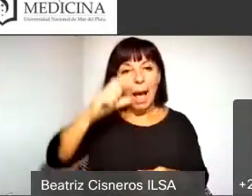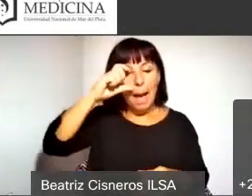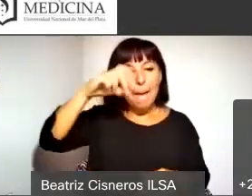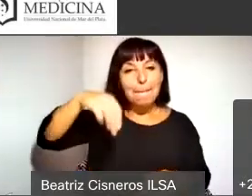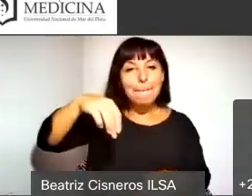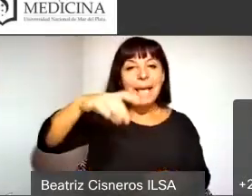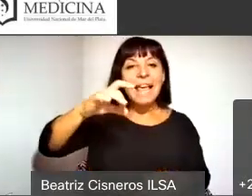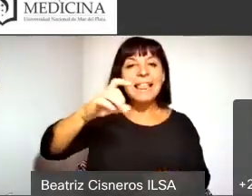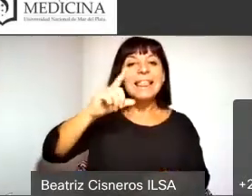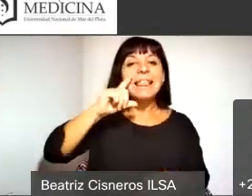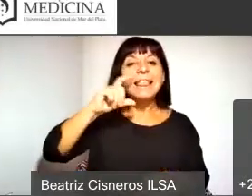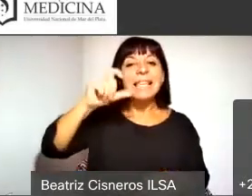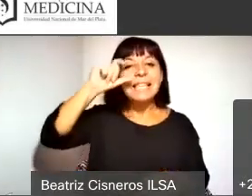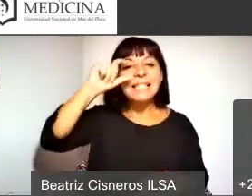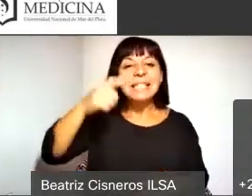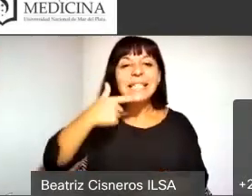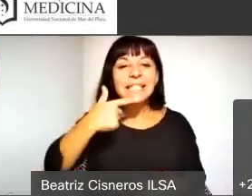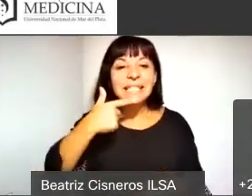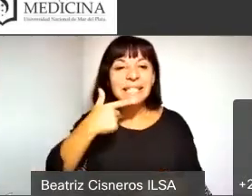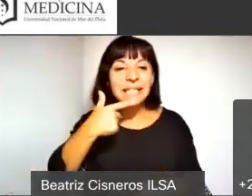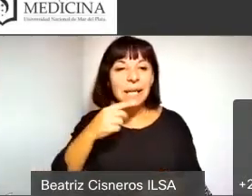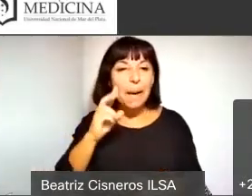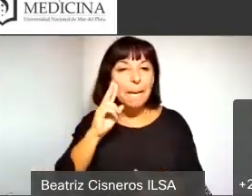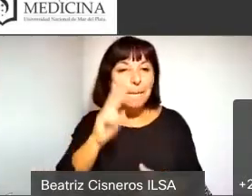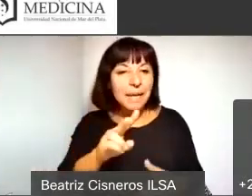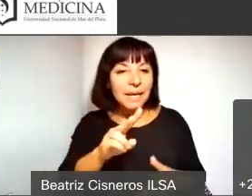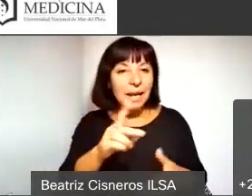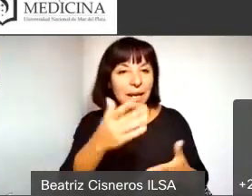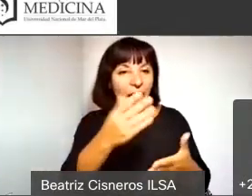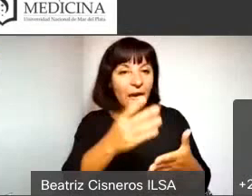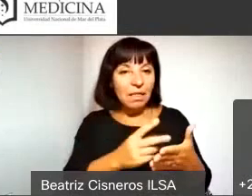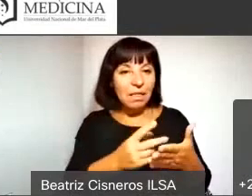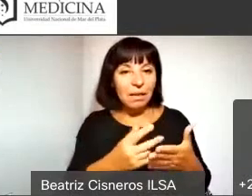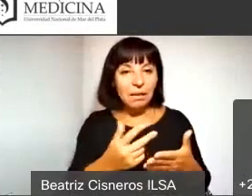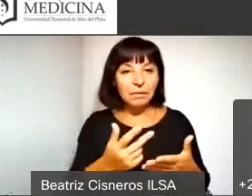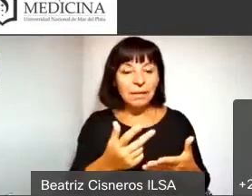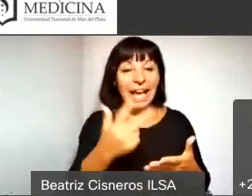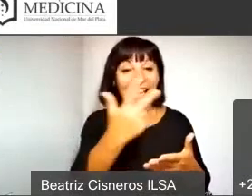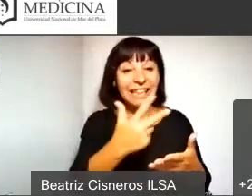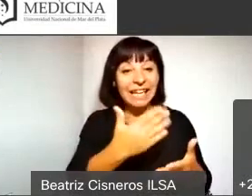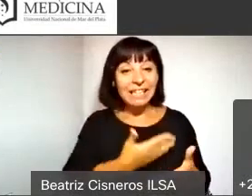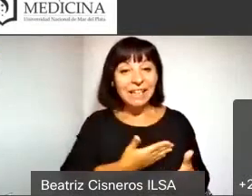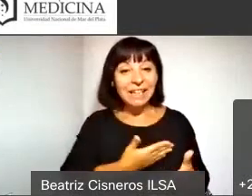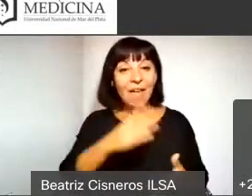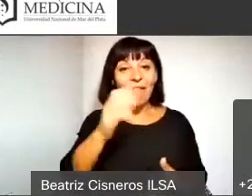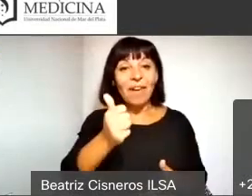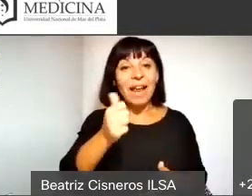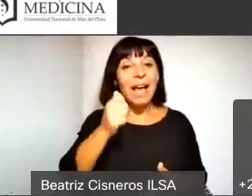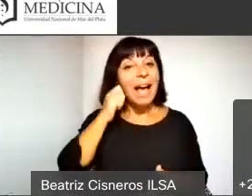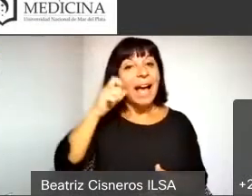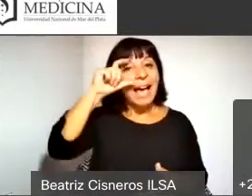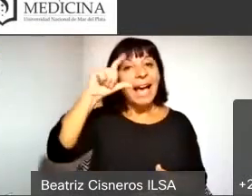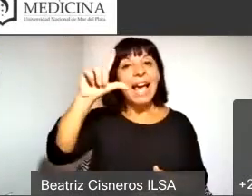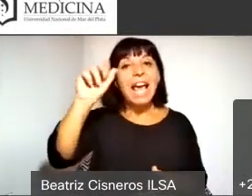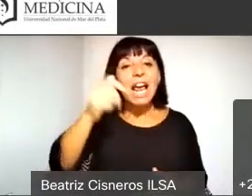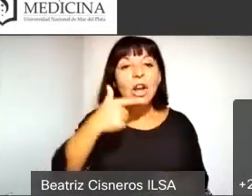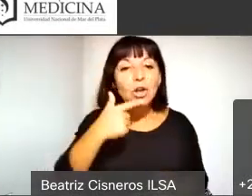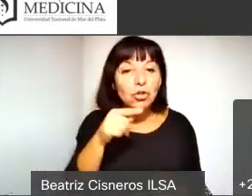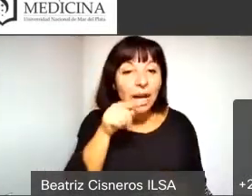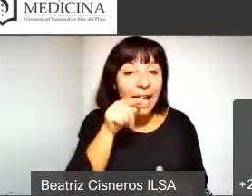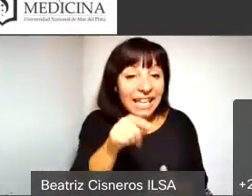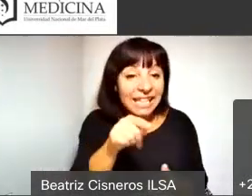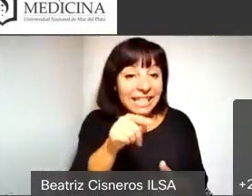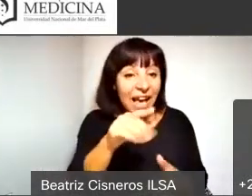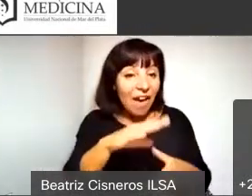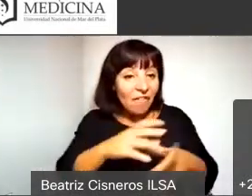del flagelo. Acá, fíjense que en esta imagen teníamos 3 flagelos, acá tenemos 1, con lo cual les repito que es variable la